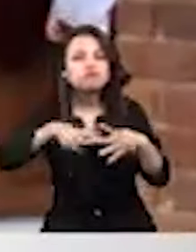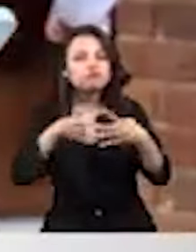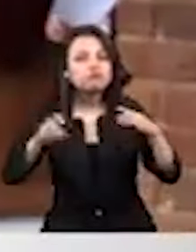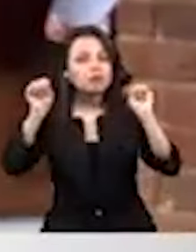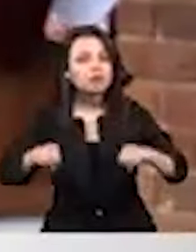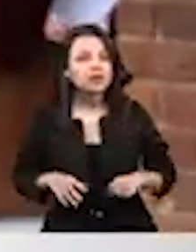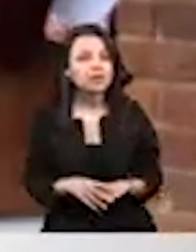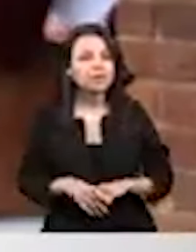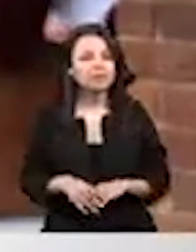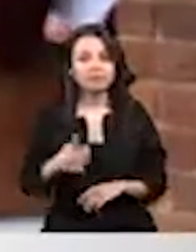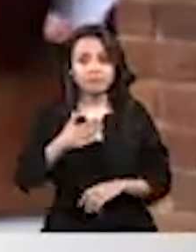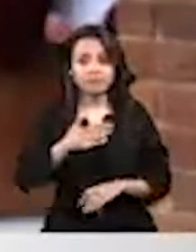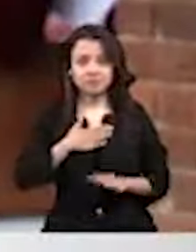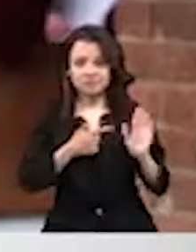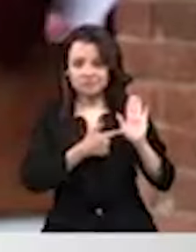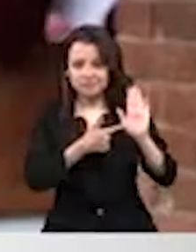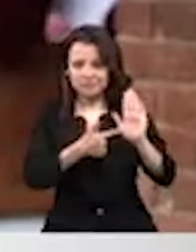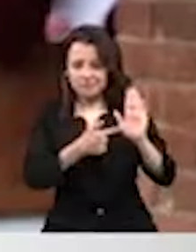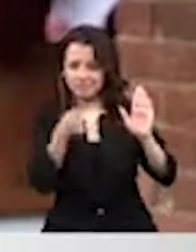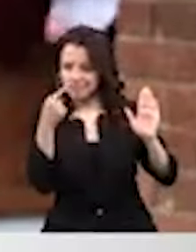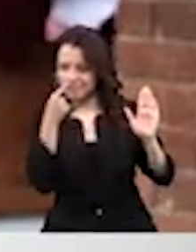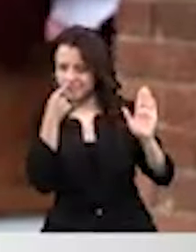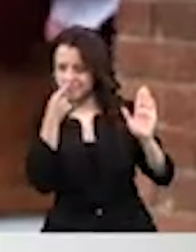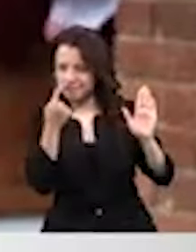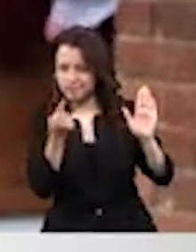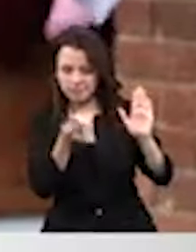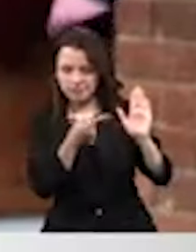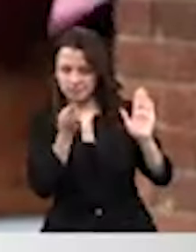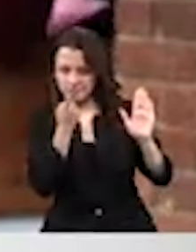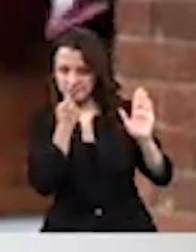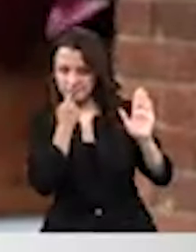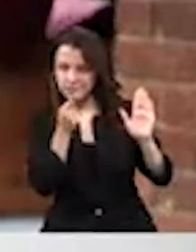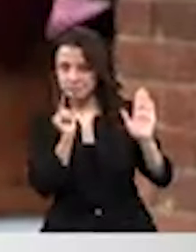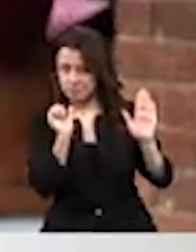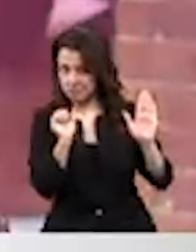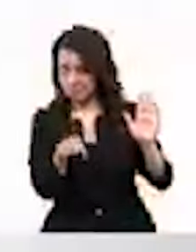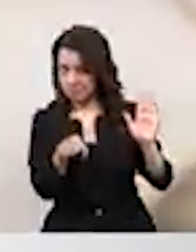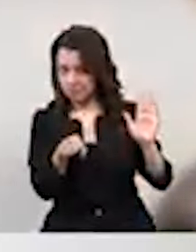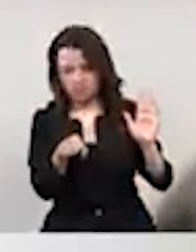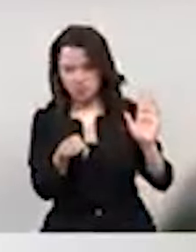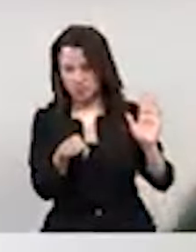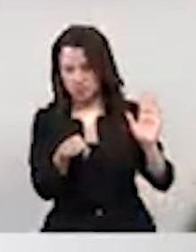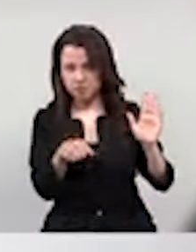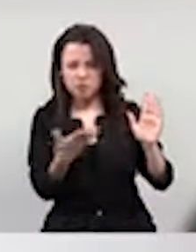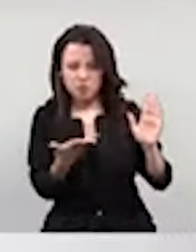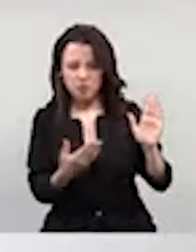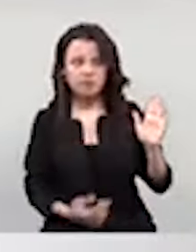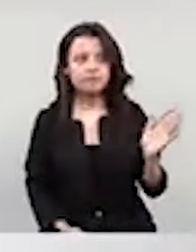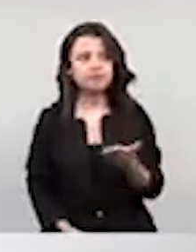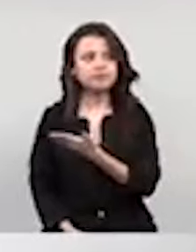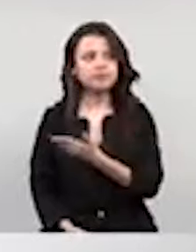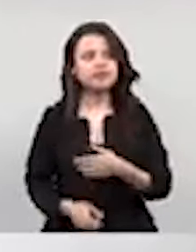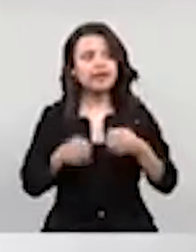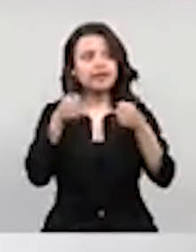Estoy en la página de la Cancillería. Vamos a ver si es así de fácil sacar las citas para tramitar el pasaporte. Bueno, voy a seleccionar aquí la sede norte,